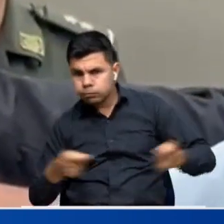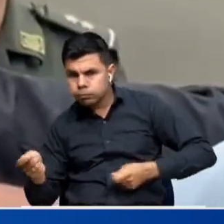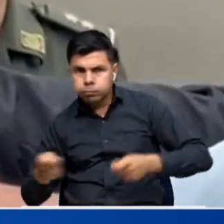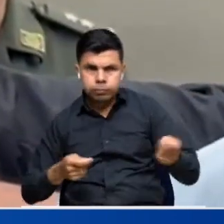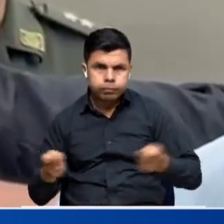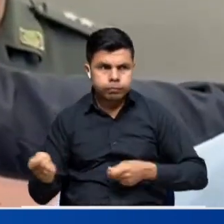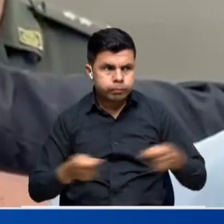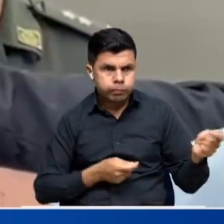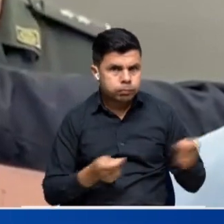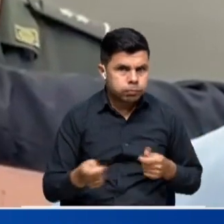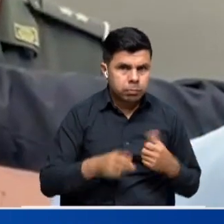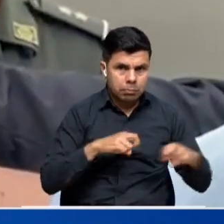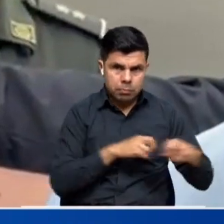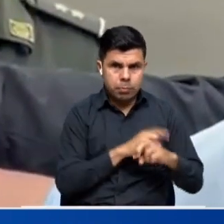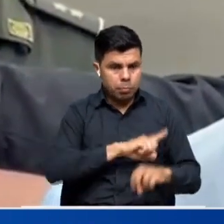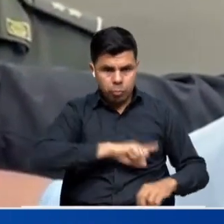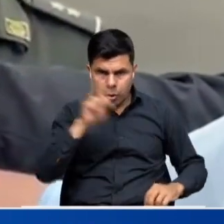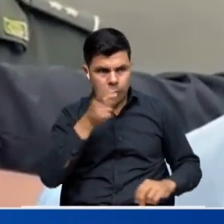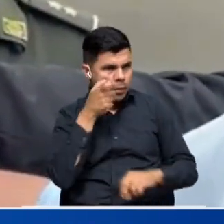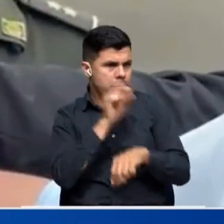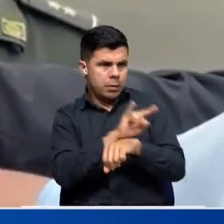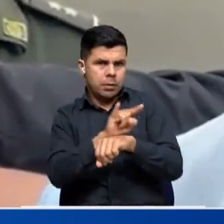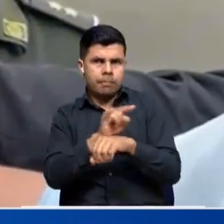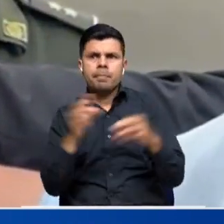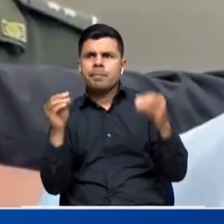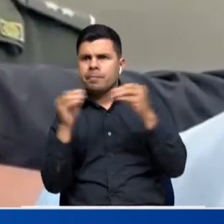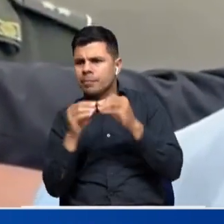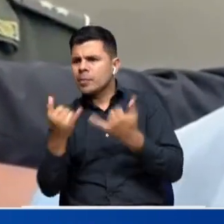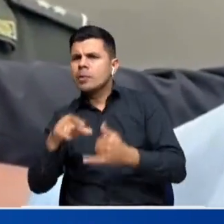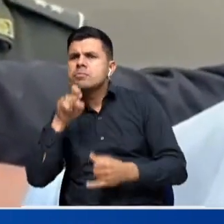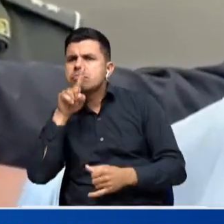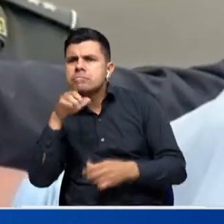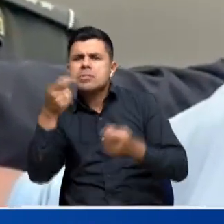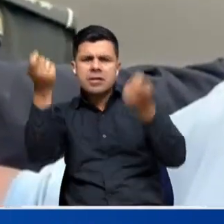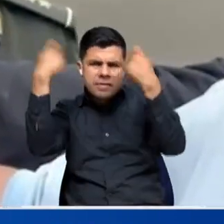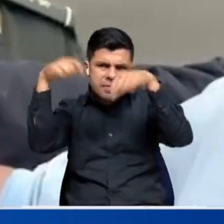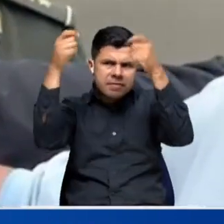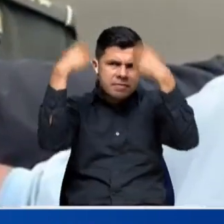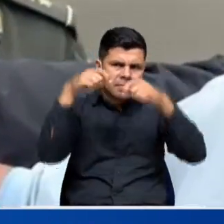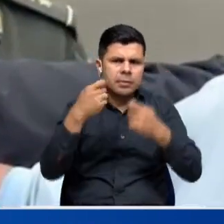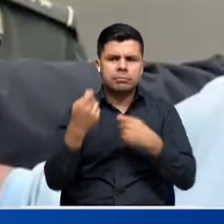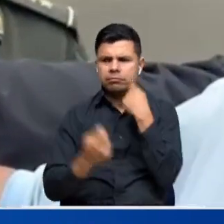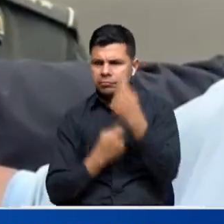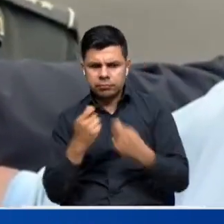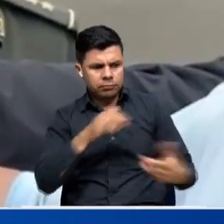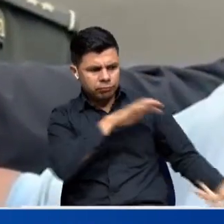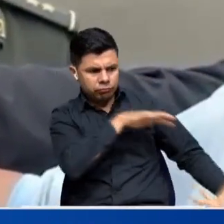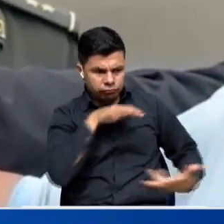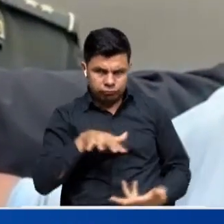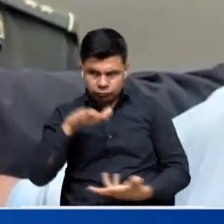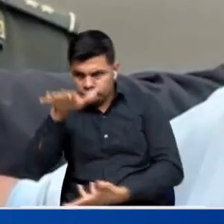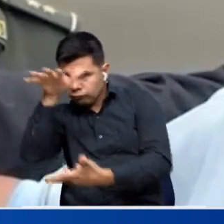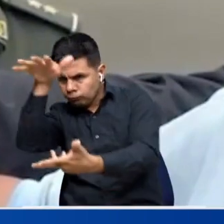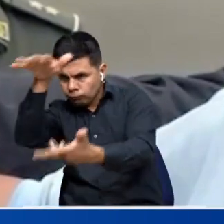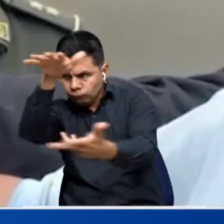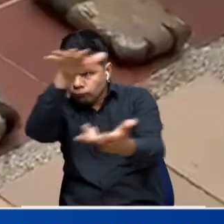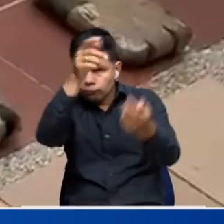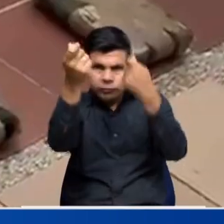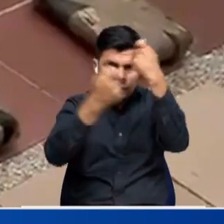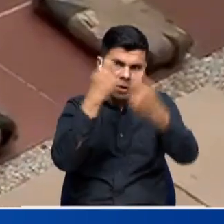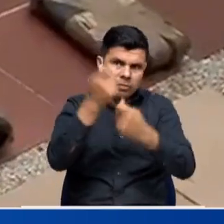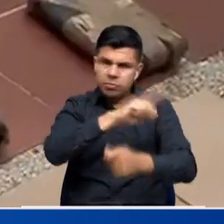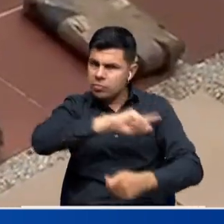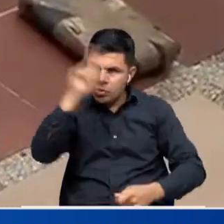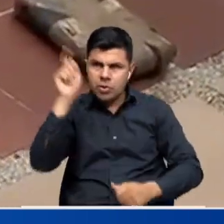grandes estructuras puedan seguir utilizando a Bucaramanga como un corredor, como un mecanismo para comercializar la droga.